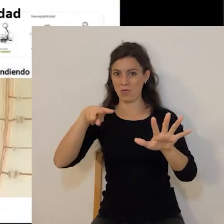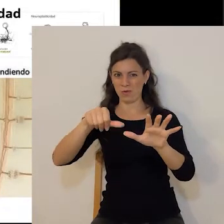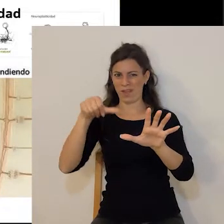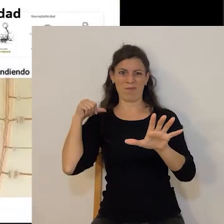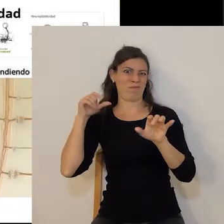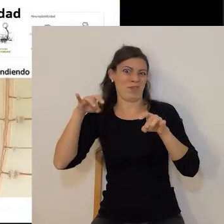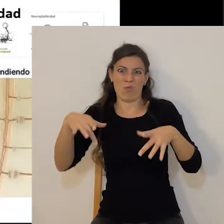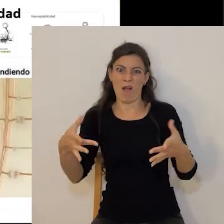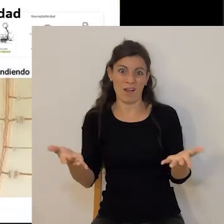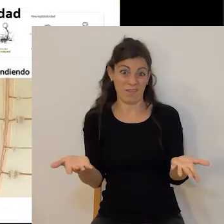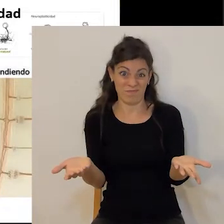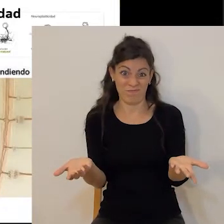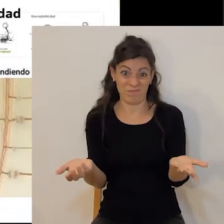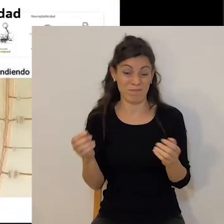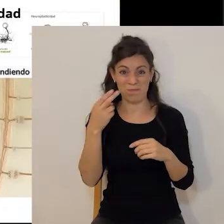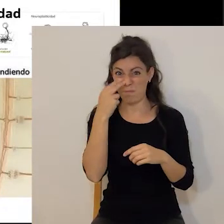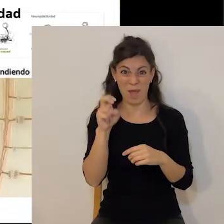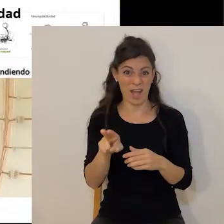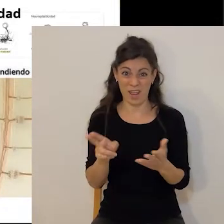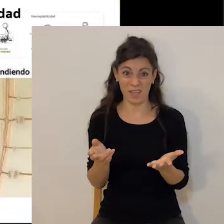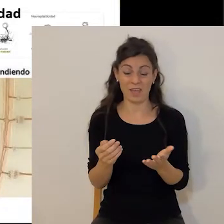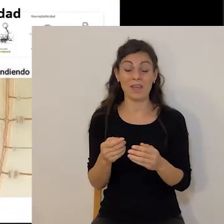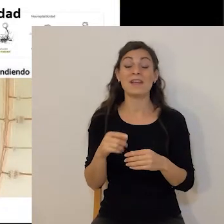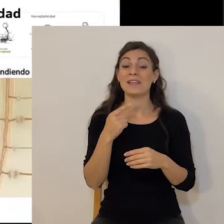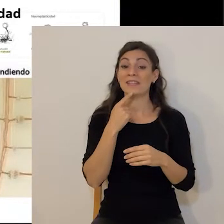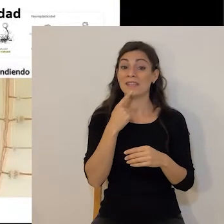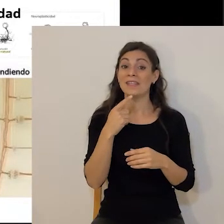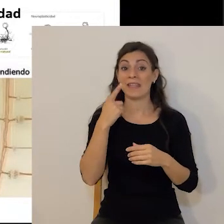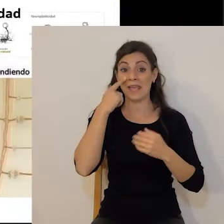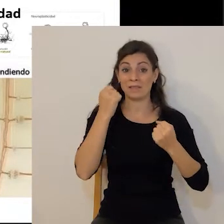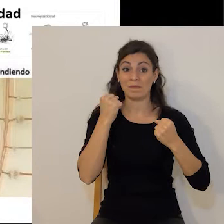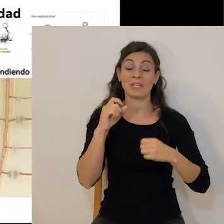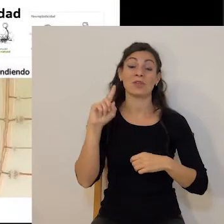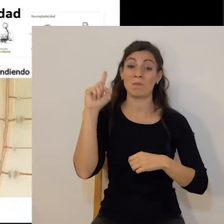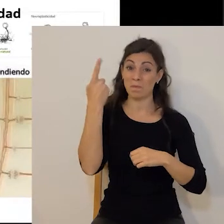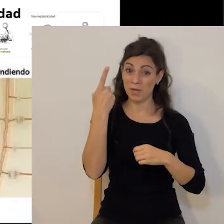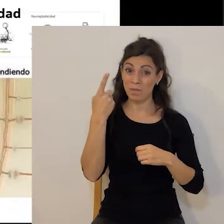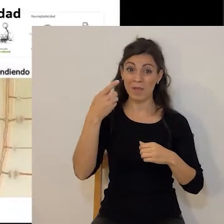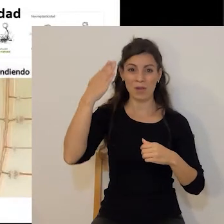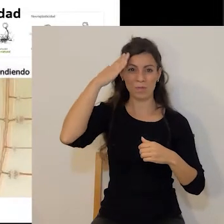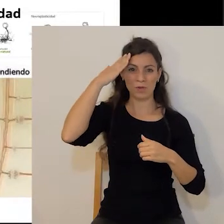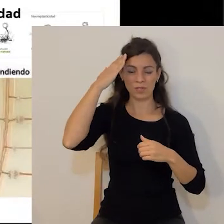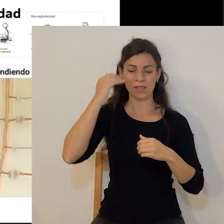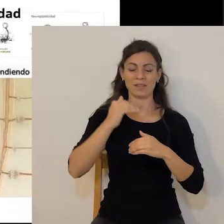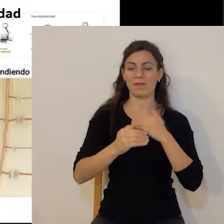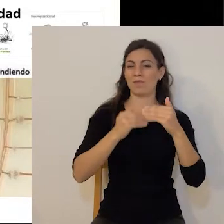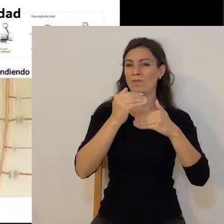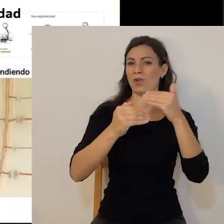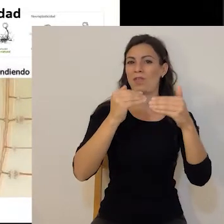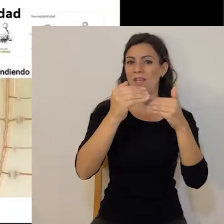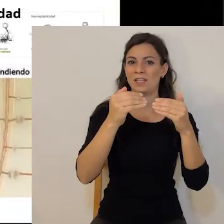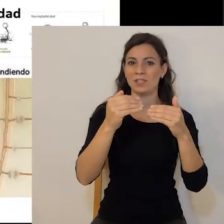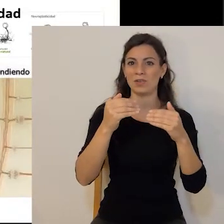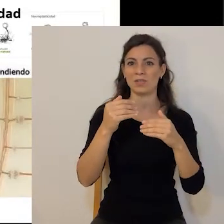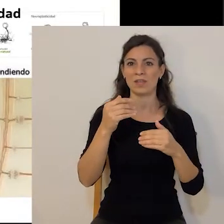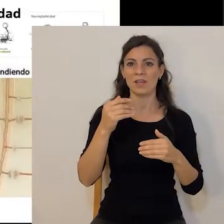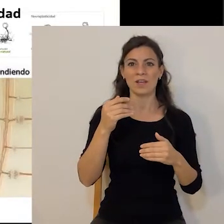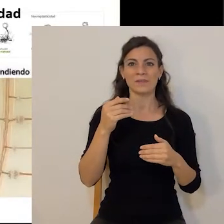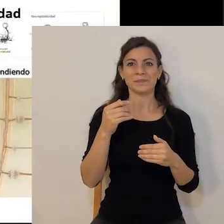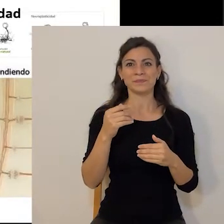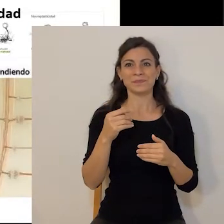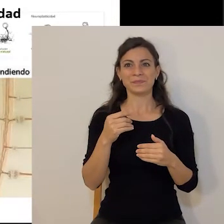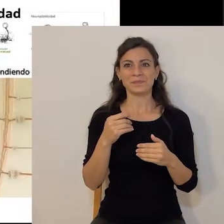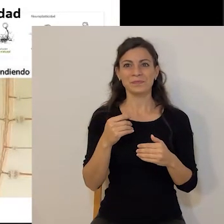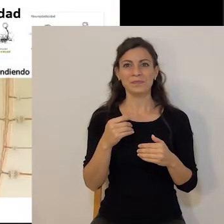neuropsicólogos dicen que hay que dar primero prioridad a procesos madurativos más que a curriculares. No es